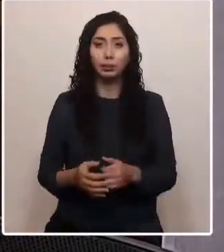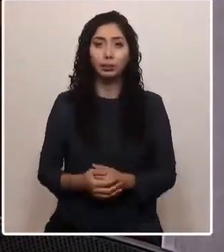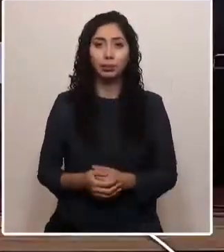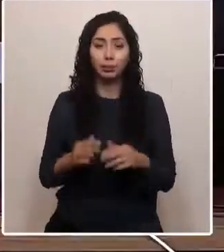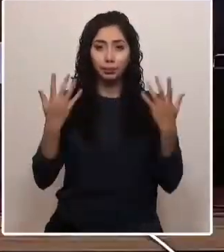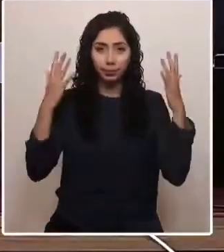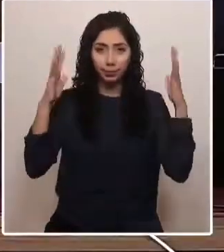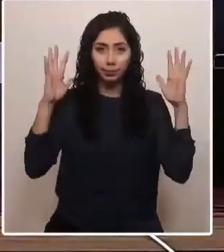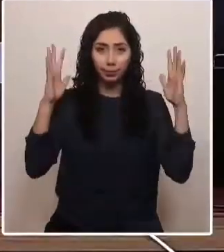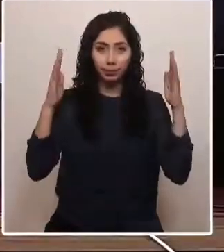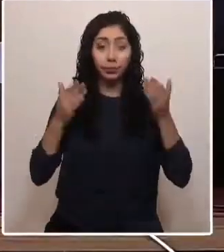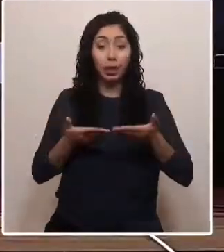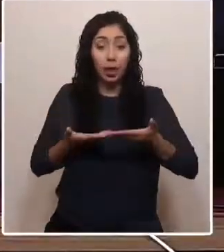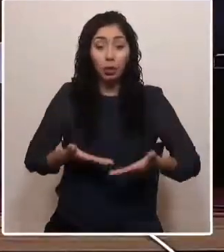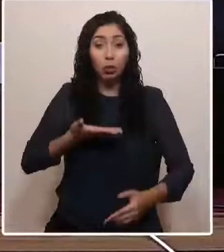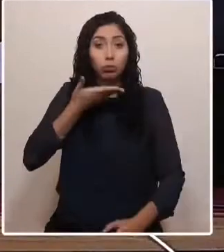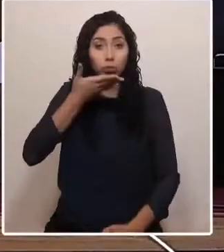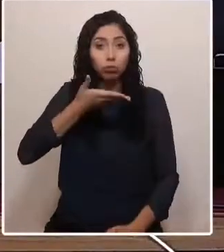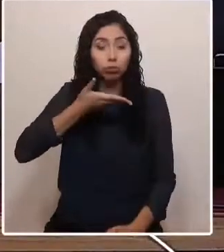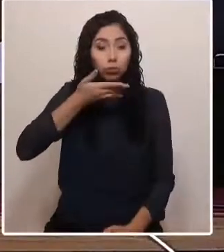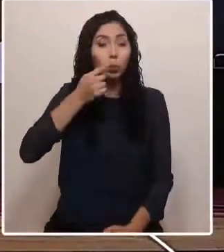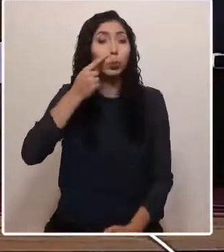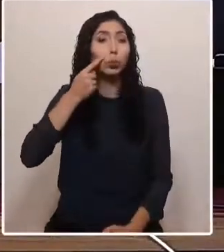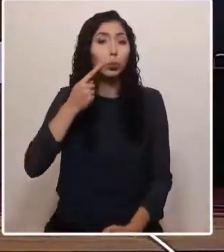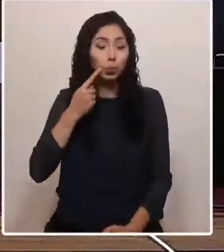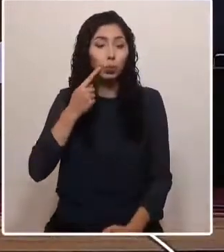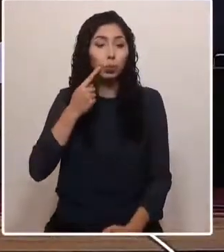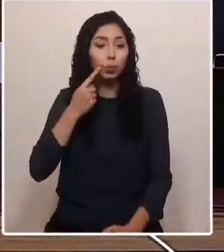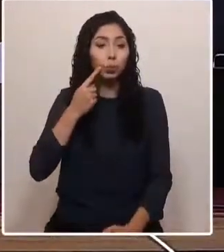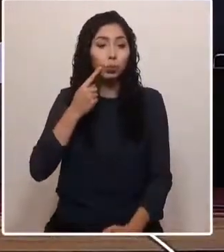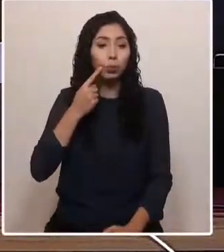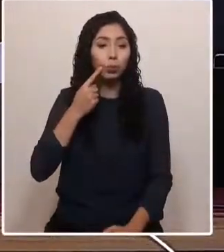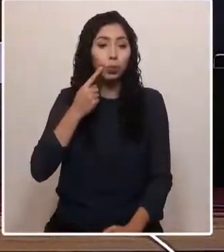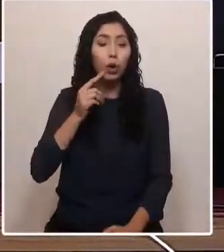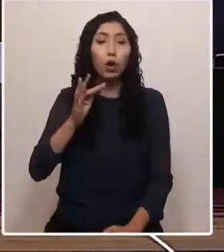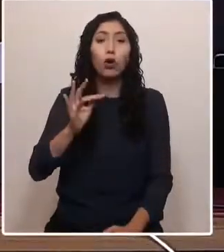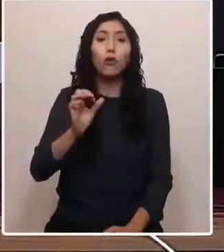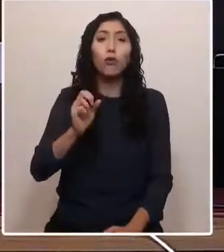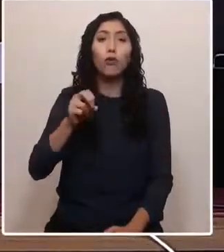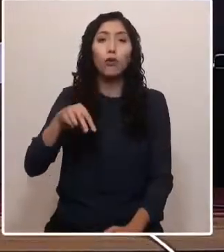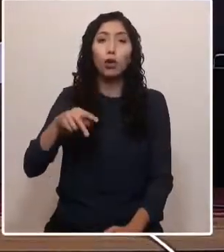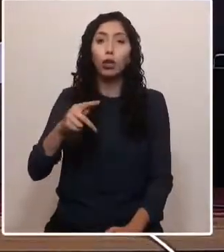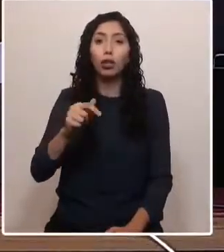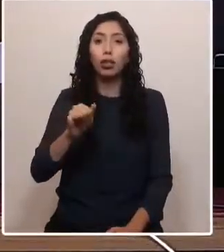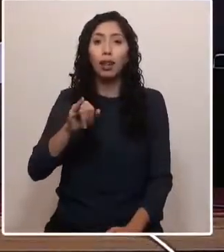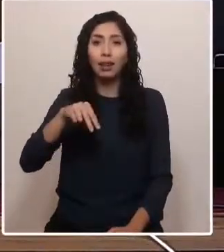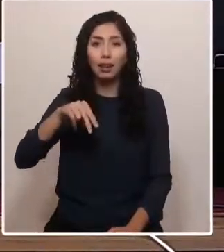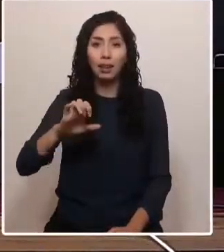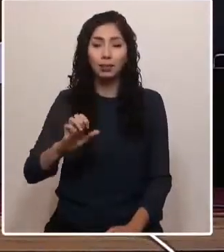Sobre la cuenta tiene la palabra el convencional Bernardo Fontaine.